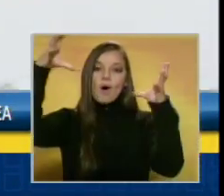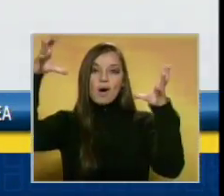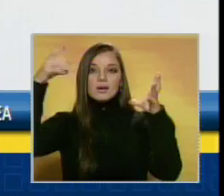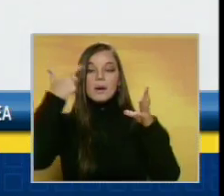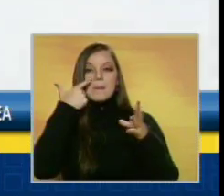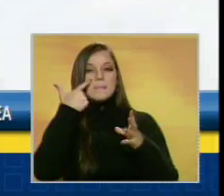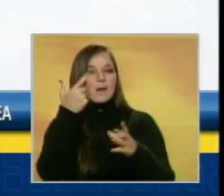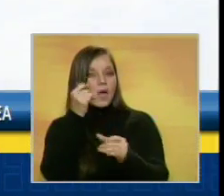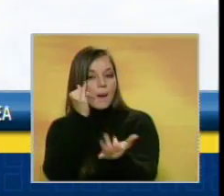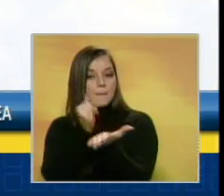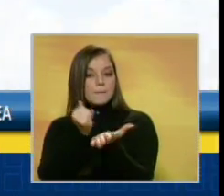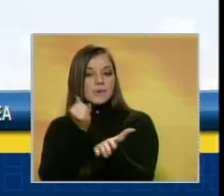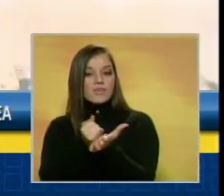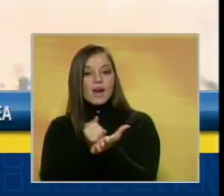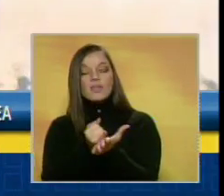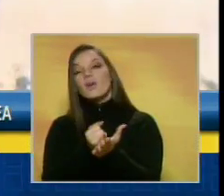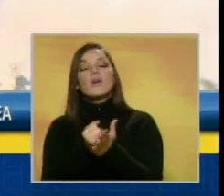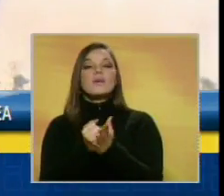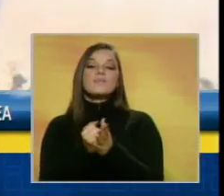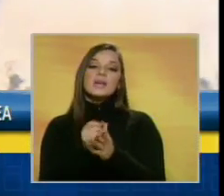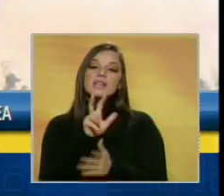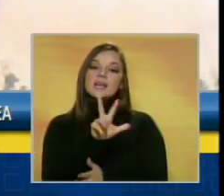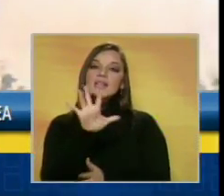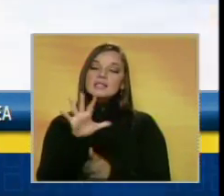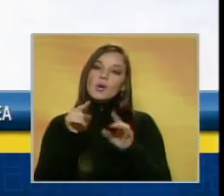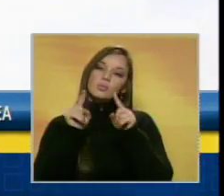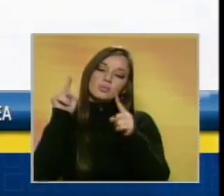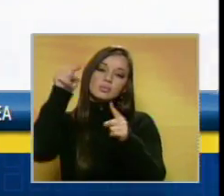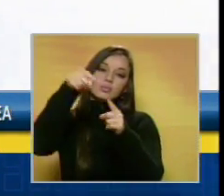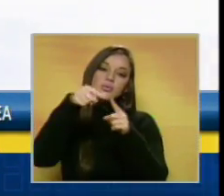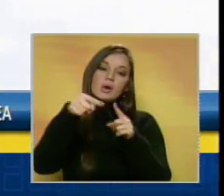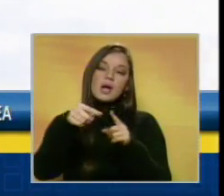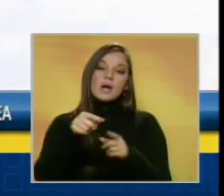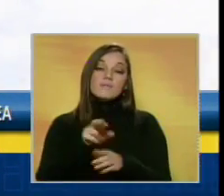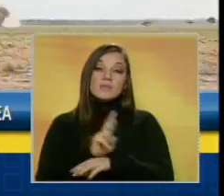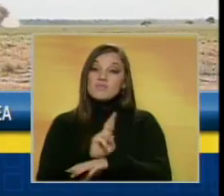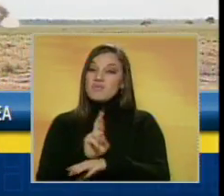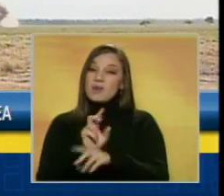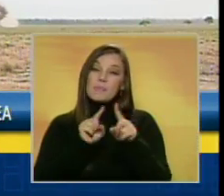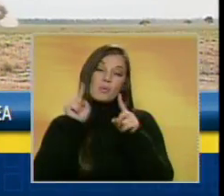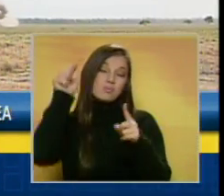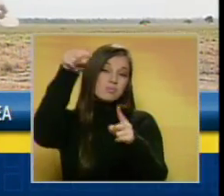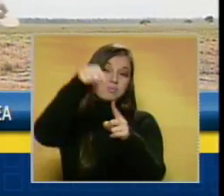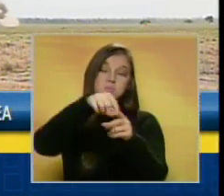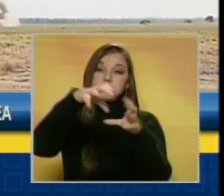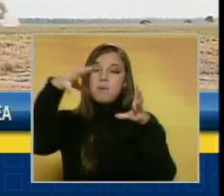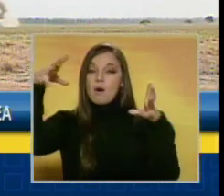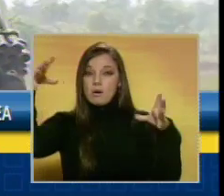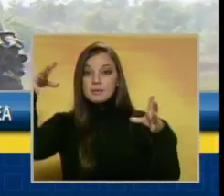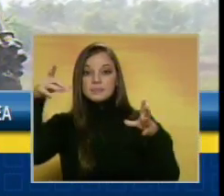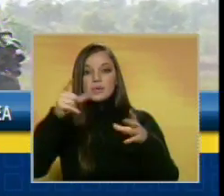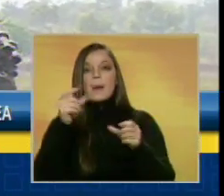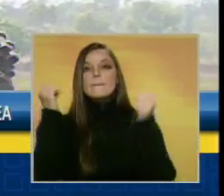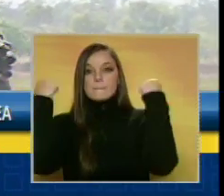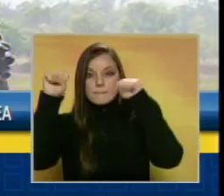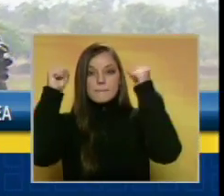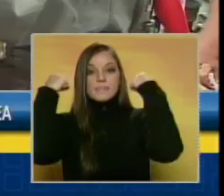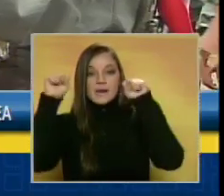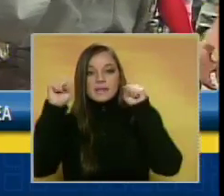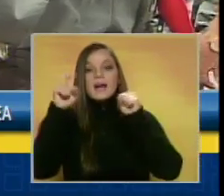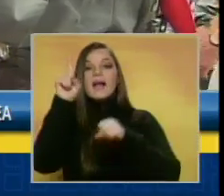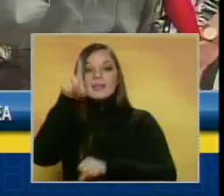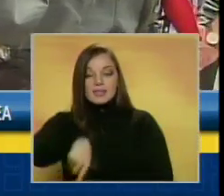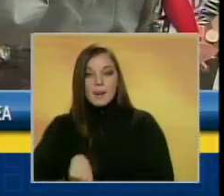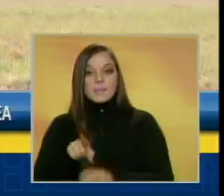alcance de 35 y 50 kilómetros y una velocidad que supera los 4.000 kilómetros por hora. También fue desplegada y probada la artillería